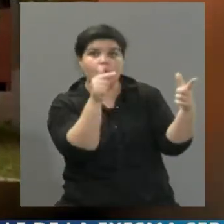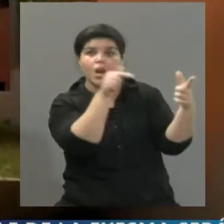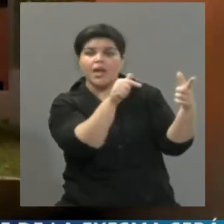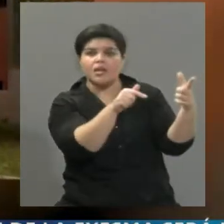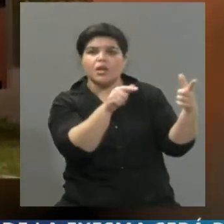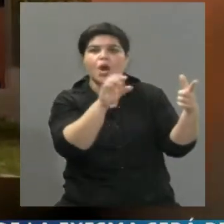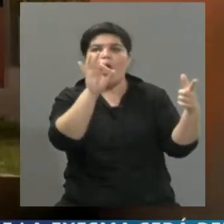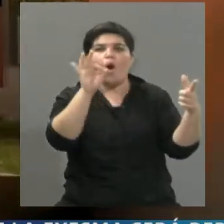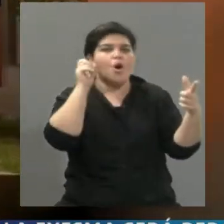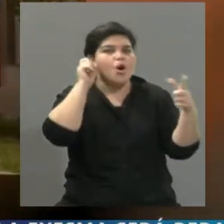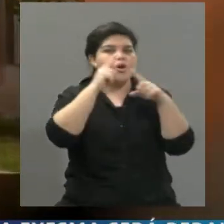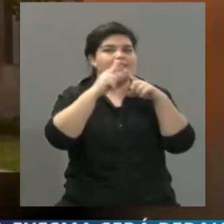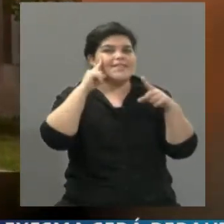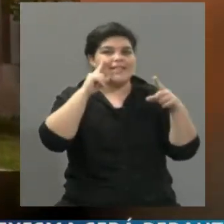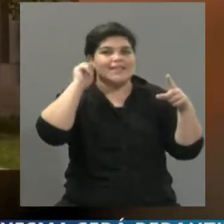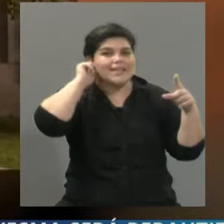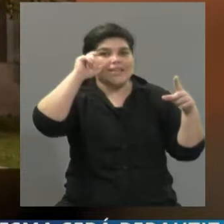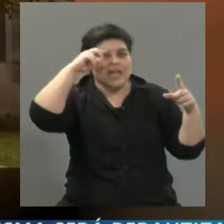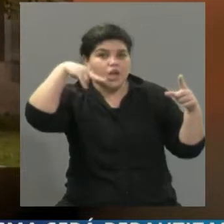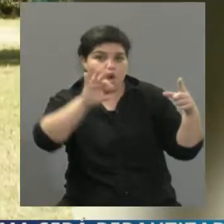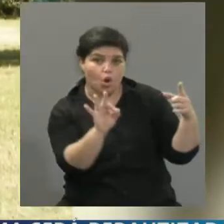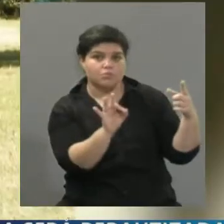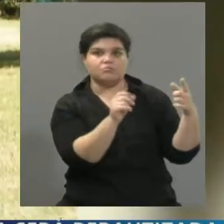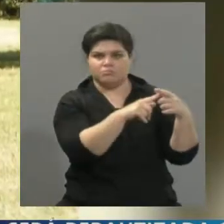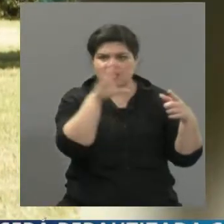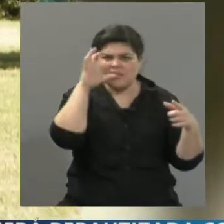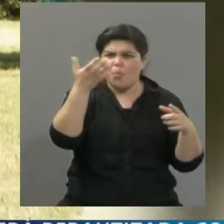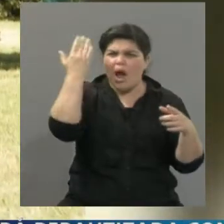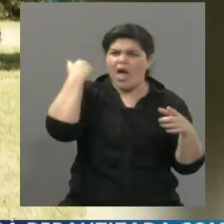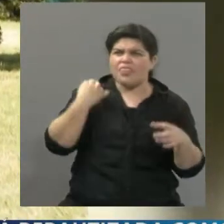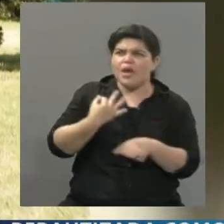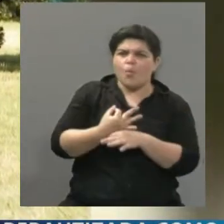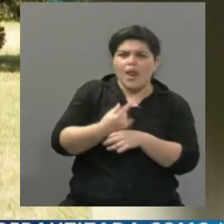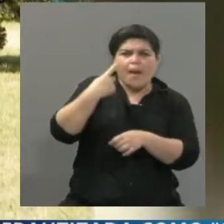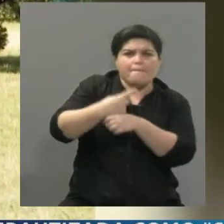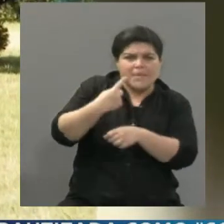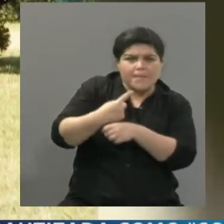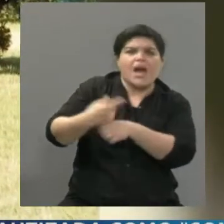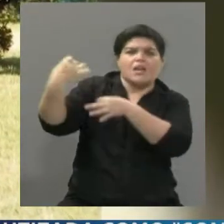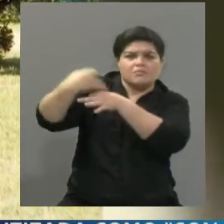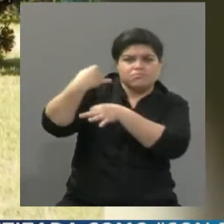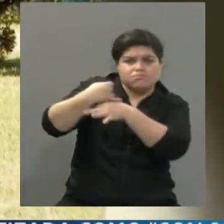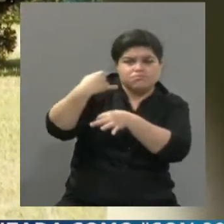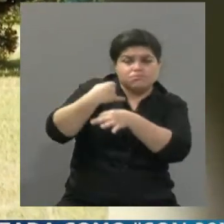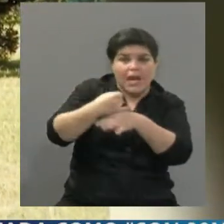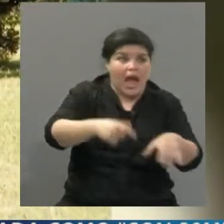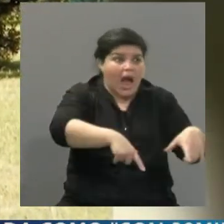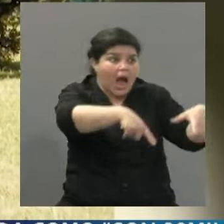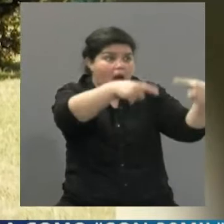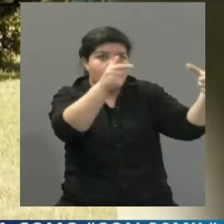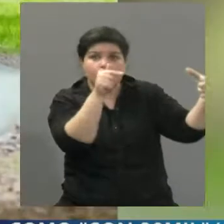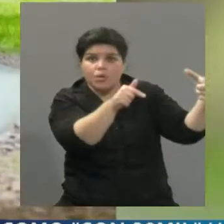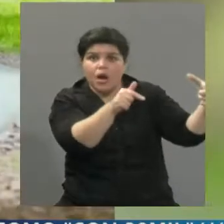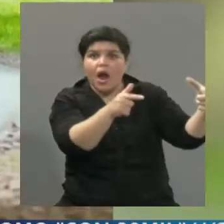Producen muchísimo oxígeno los árboles. Acuérdense de la primaria, cuando estudiamos la fotosíntesis y la producción de oxígeno. Bueno, con los árboles